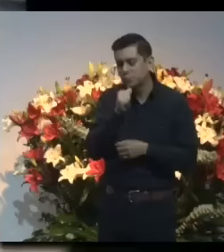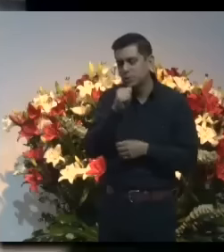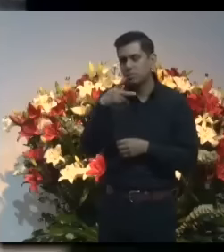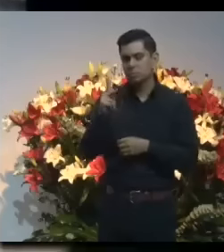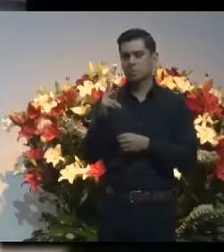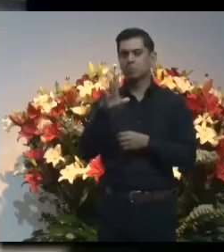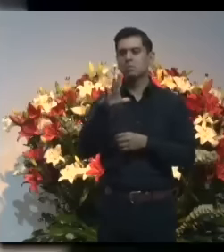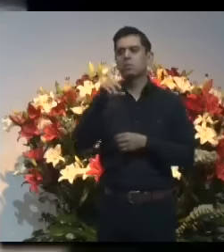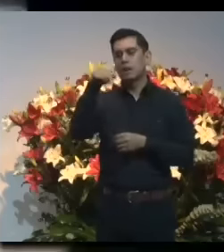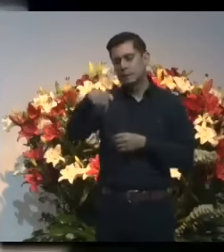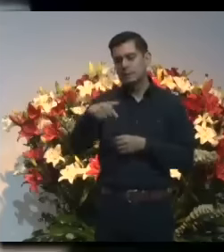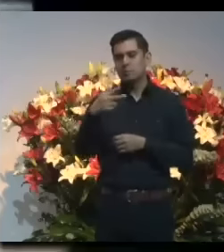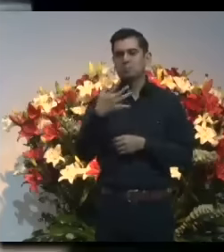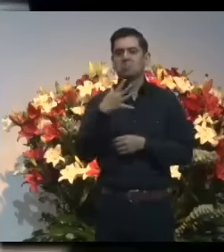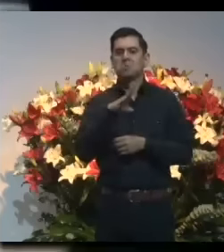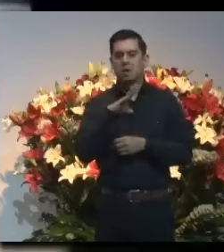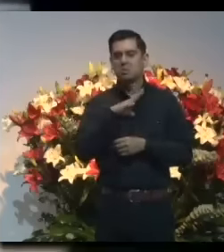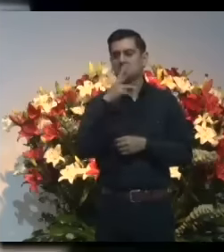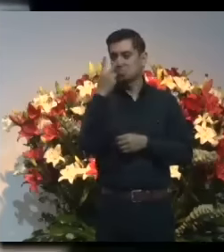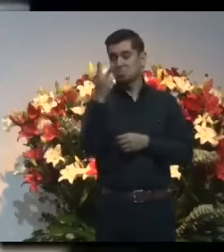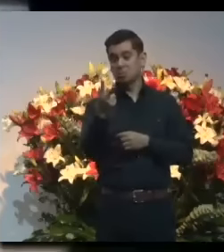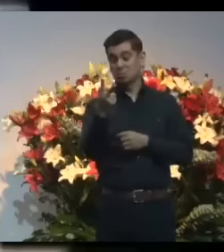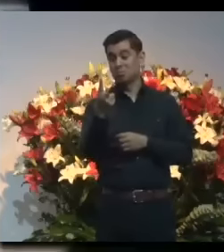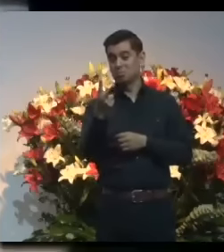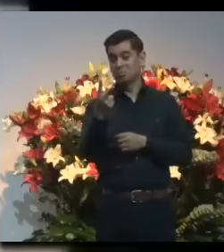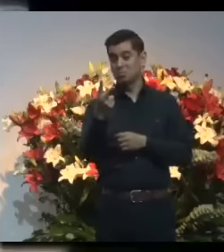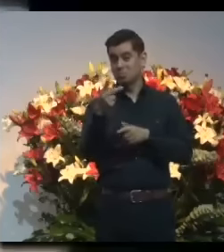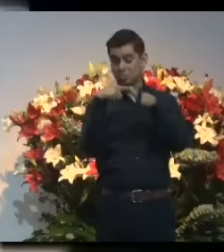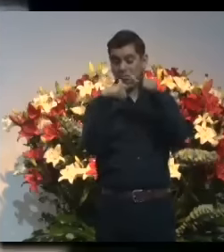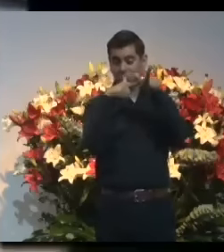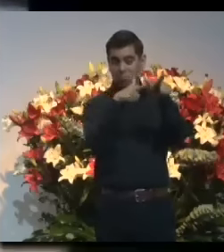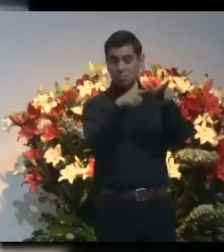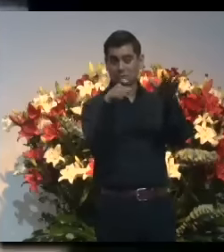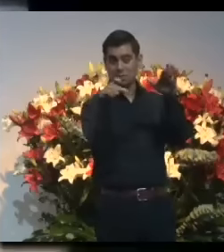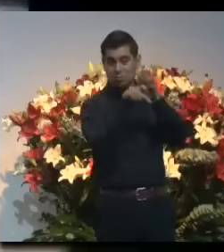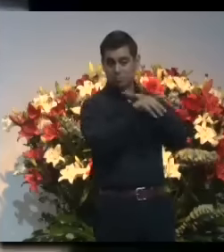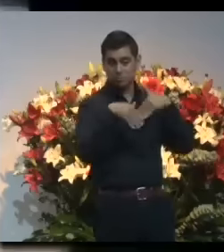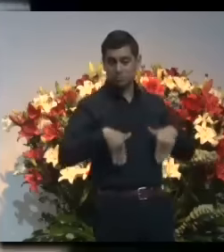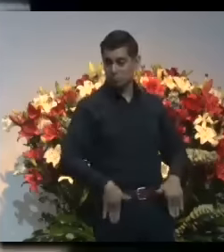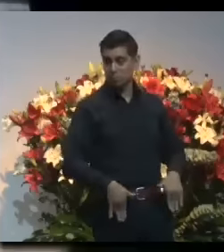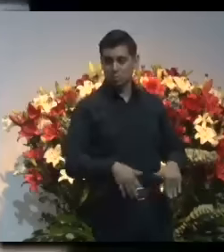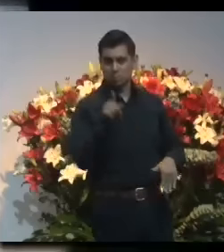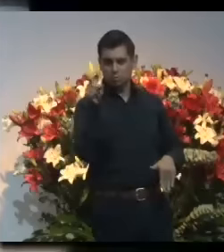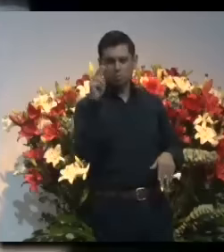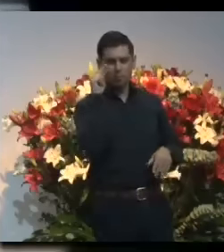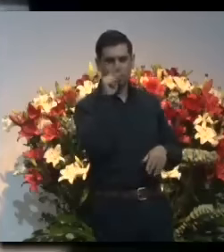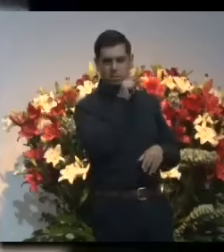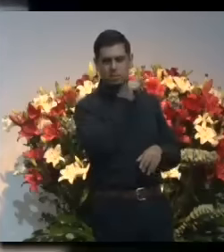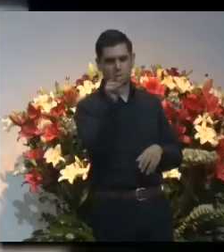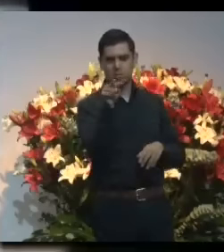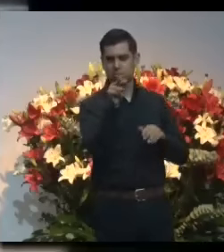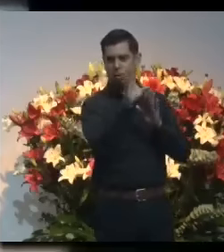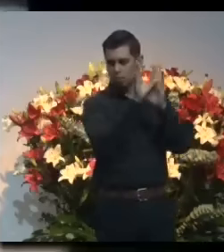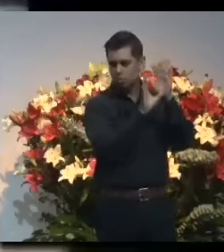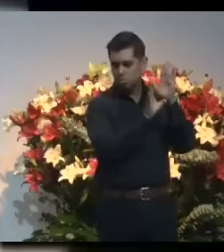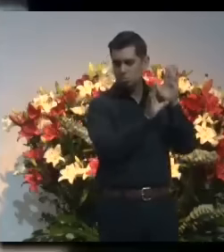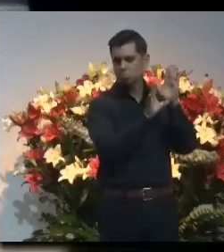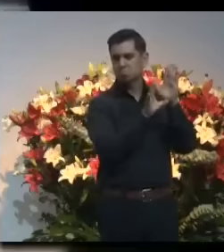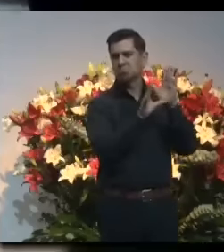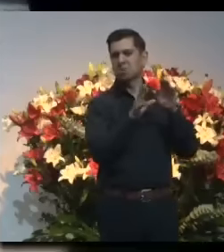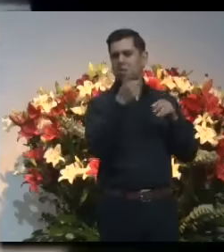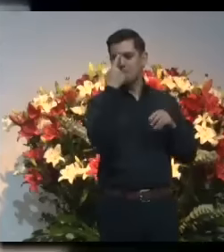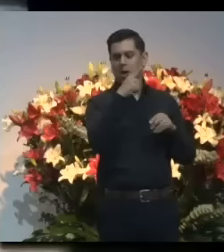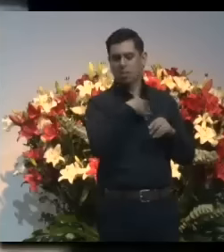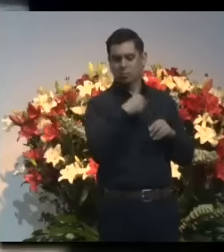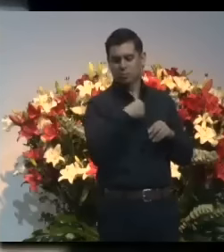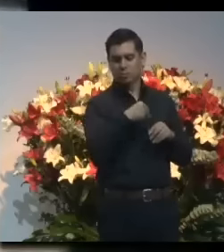2 opciones. Que siga la corrupción, que estás viendo. Que sigan los contratos a los hijos del presidente,